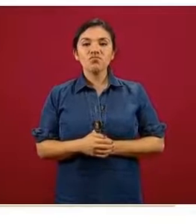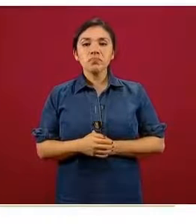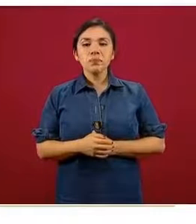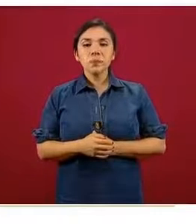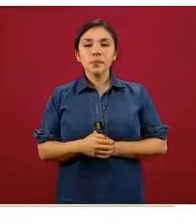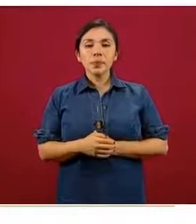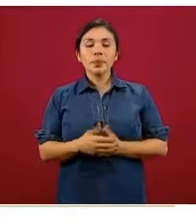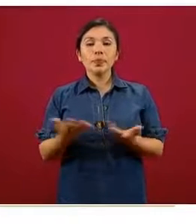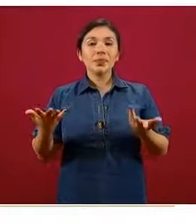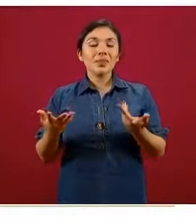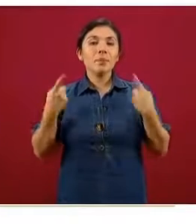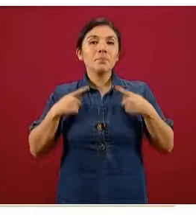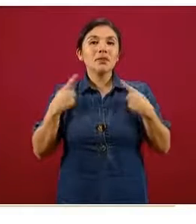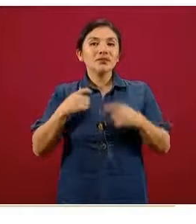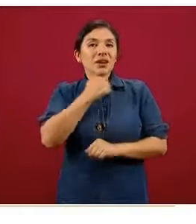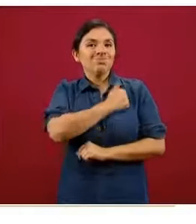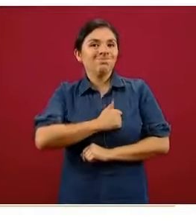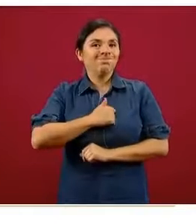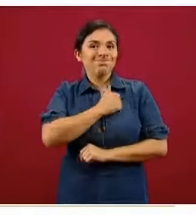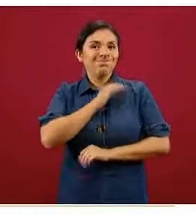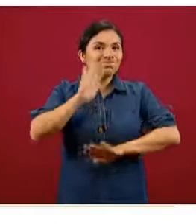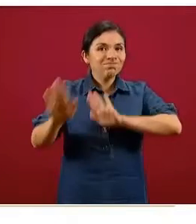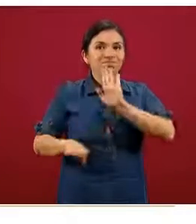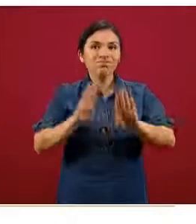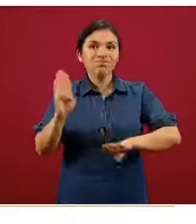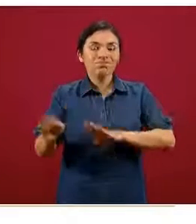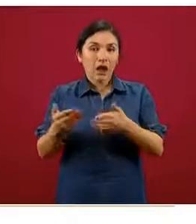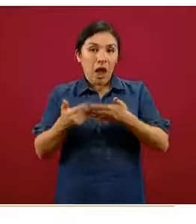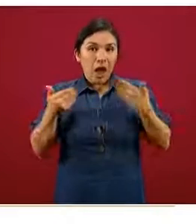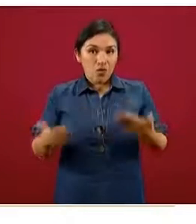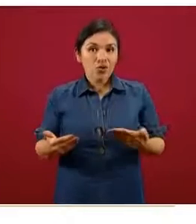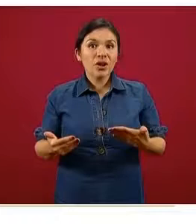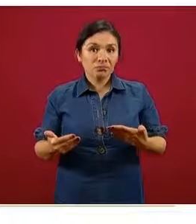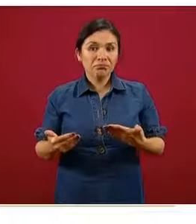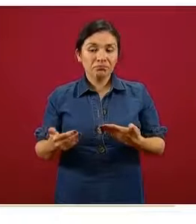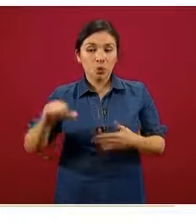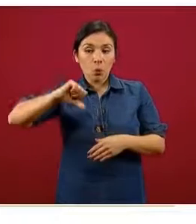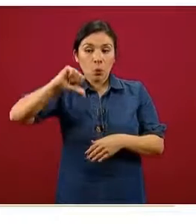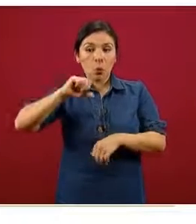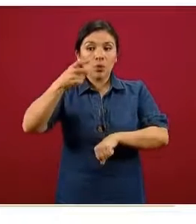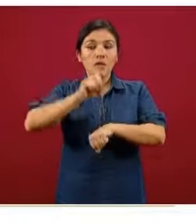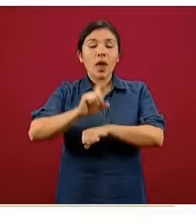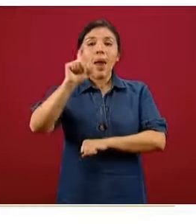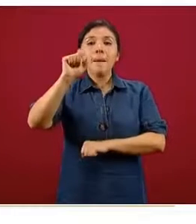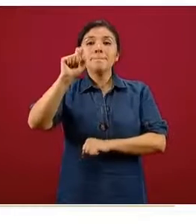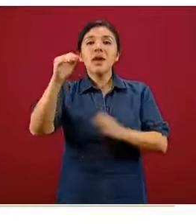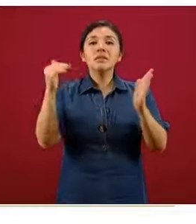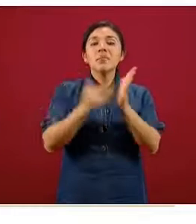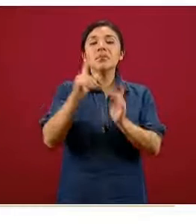las lamentables defunciones que han ocurrido hasta el momento. La cifra para el día de hoy,